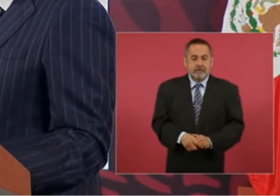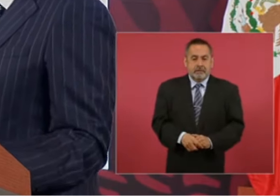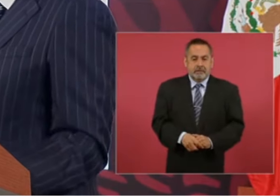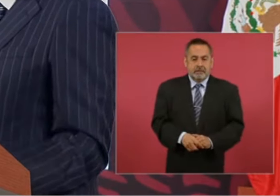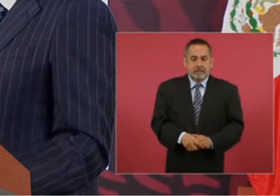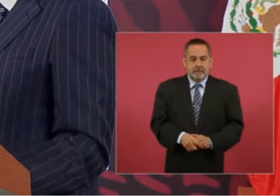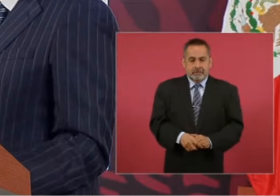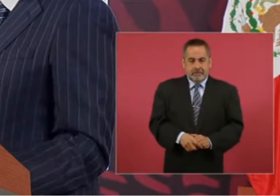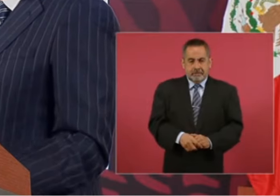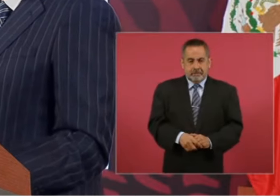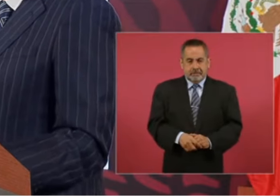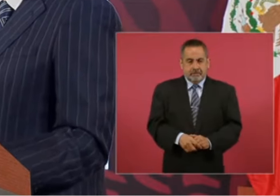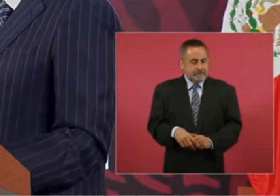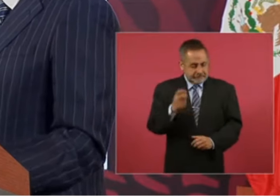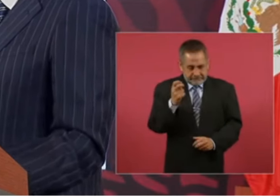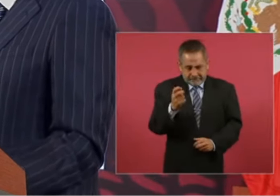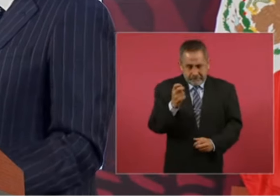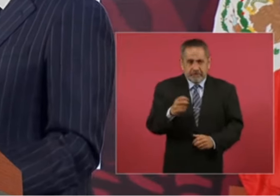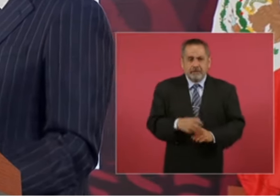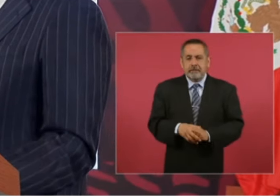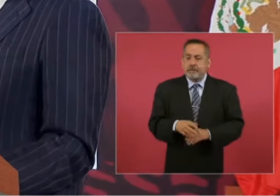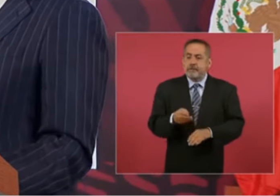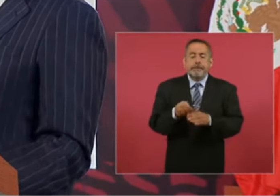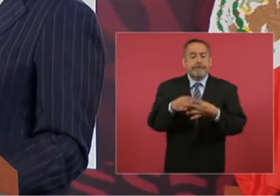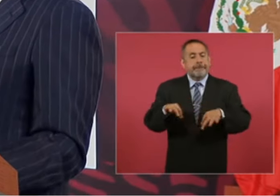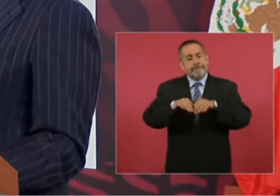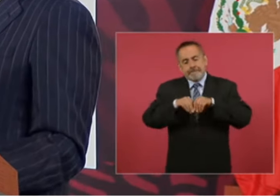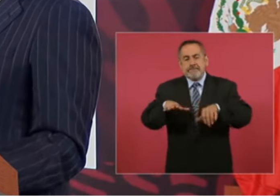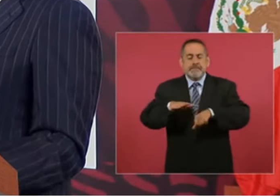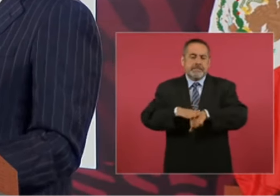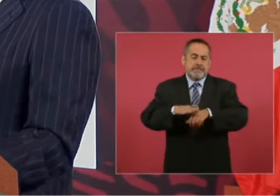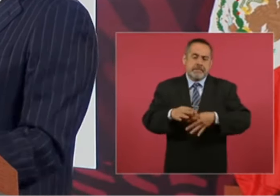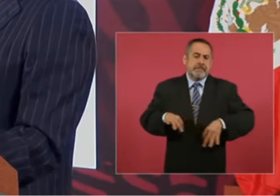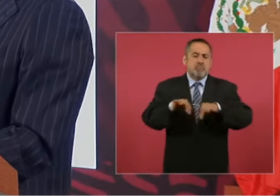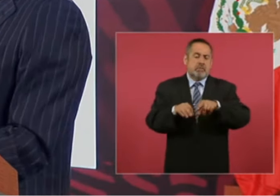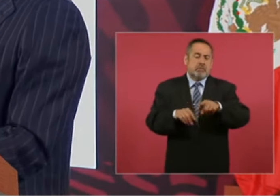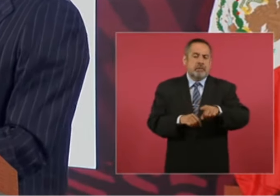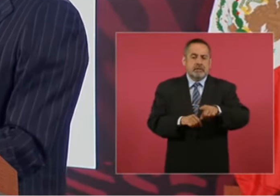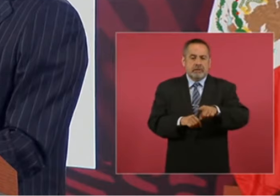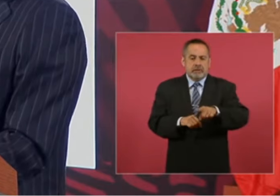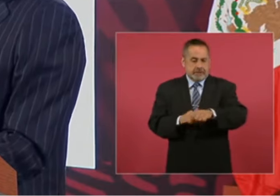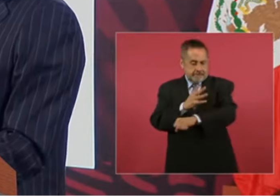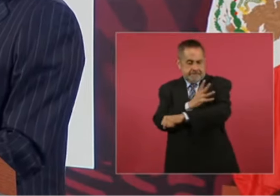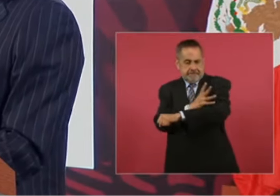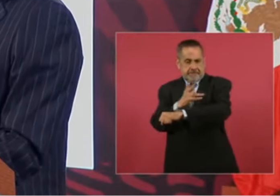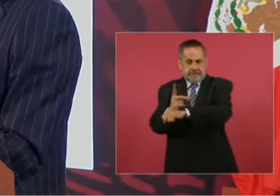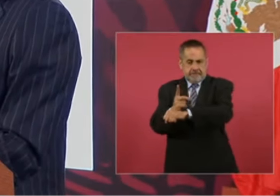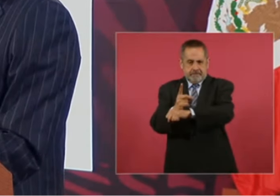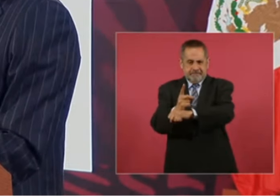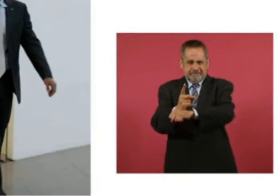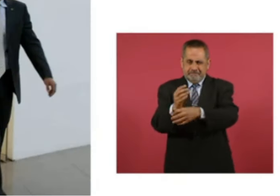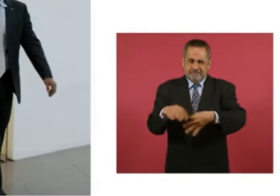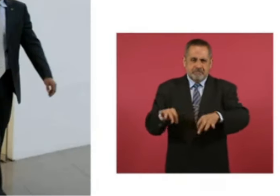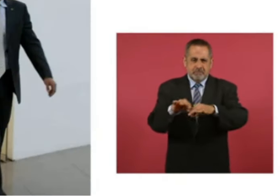por eso es muy importante la honestidad.